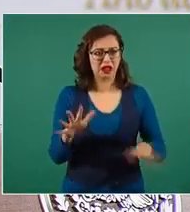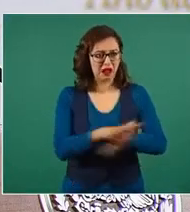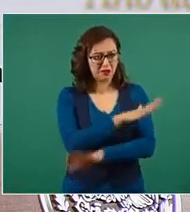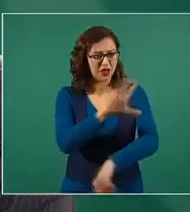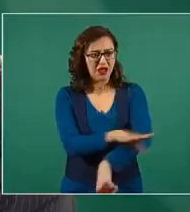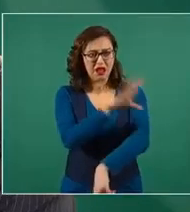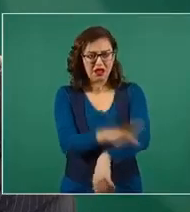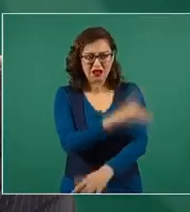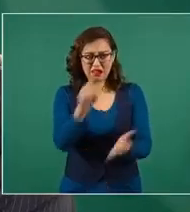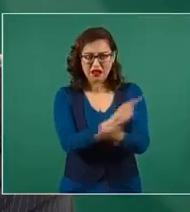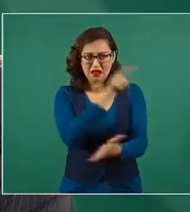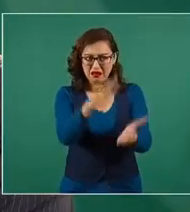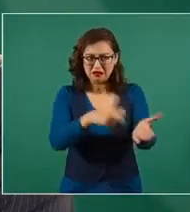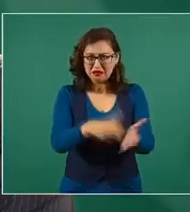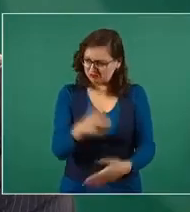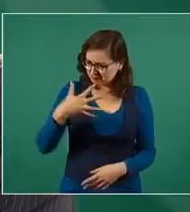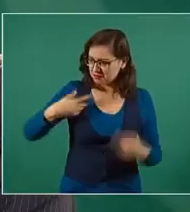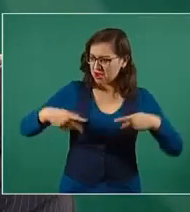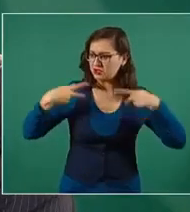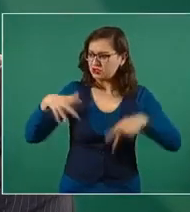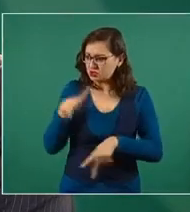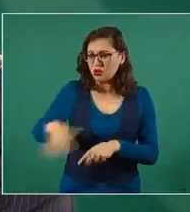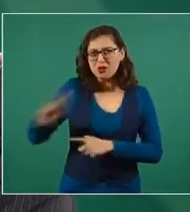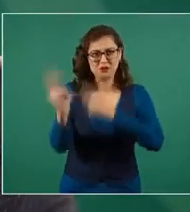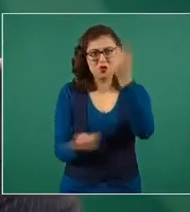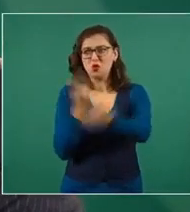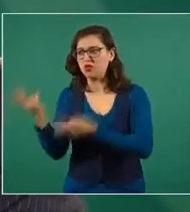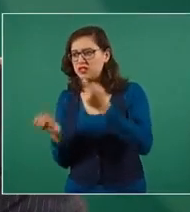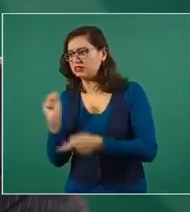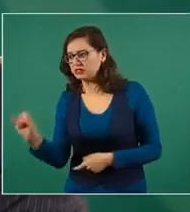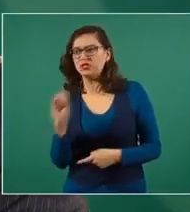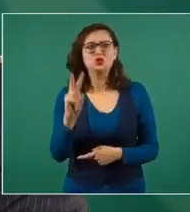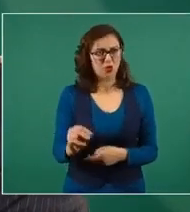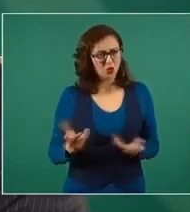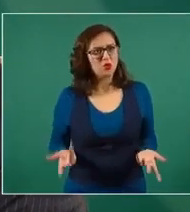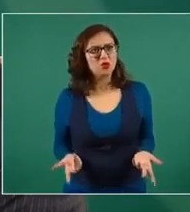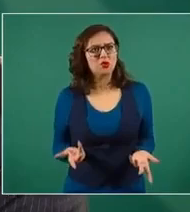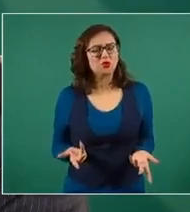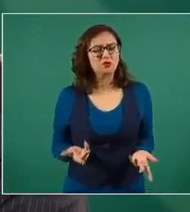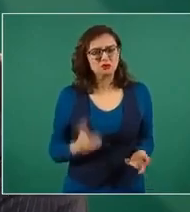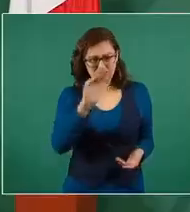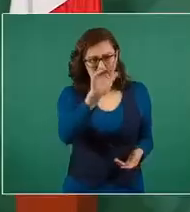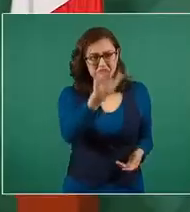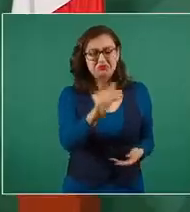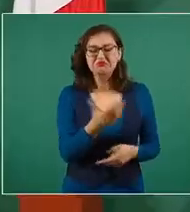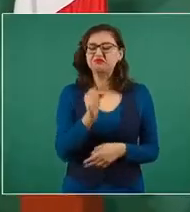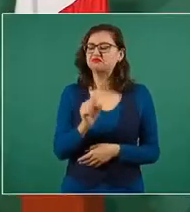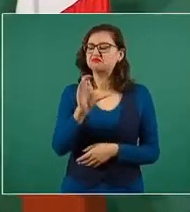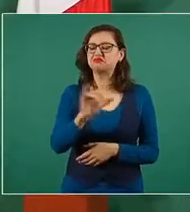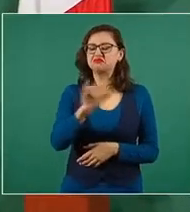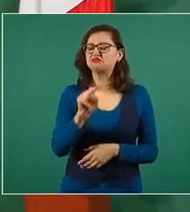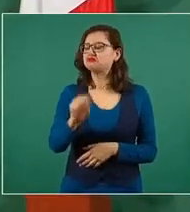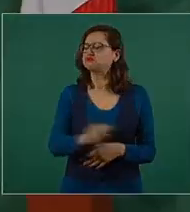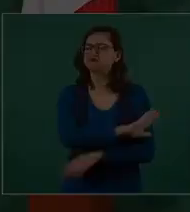reforma energética o no, y declararon en la Suprema Corte